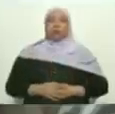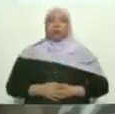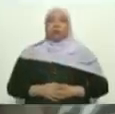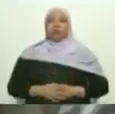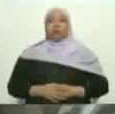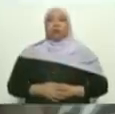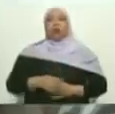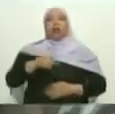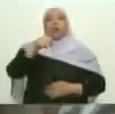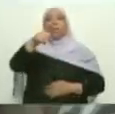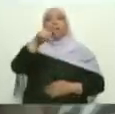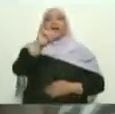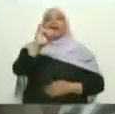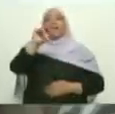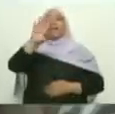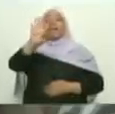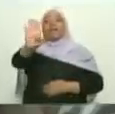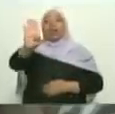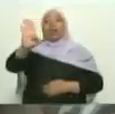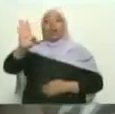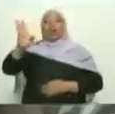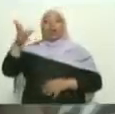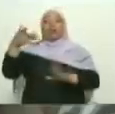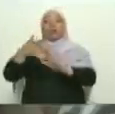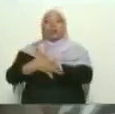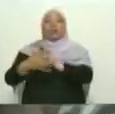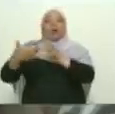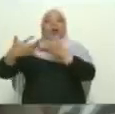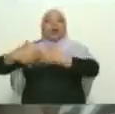PIB de casi 20 puntos.